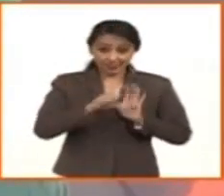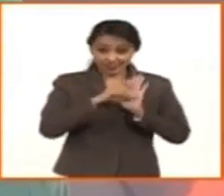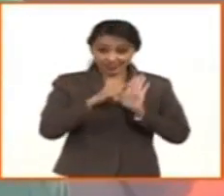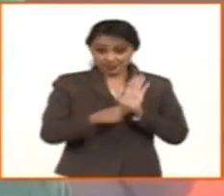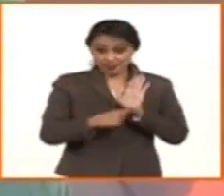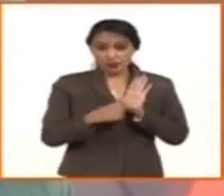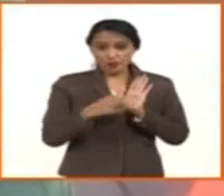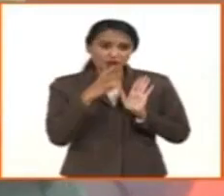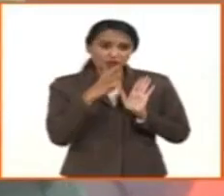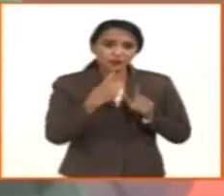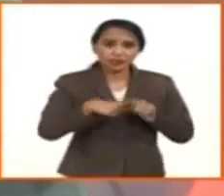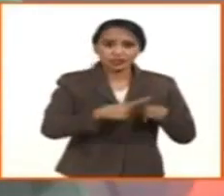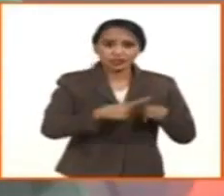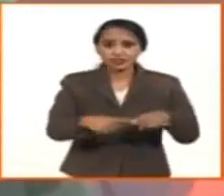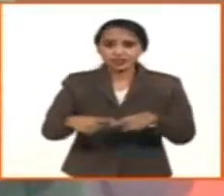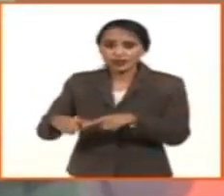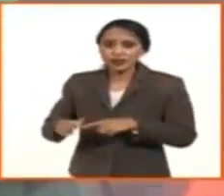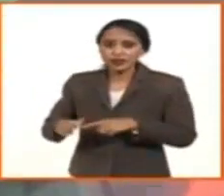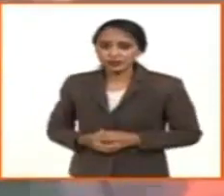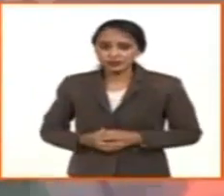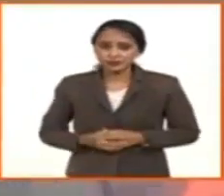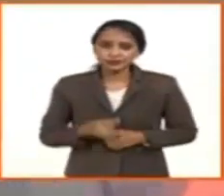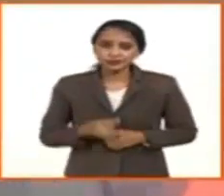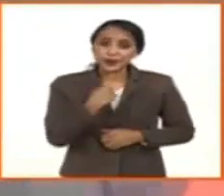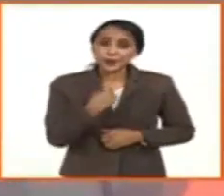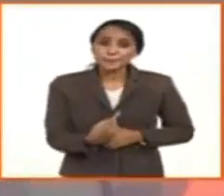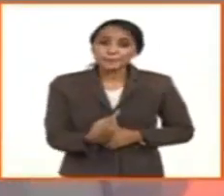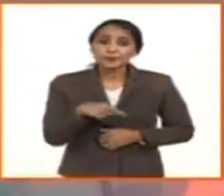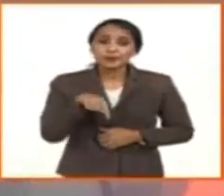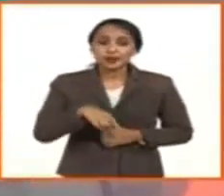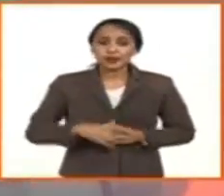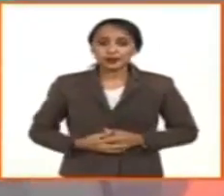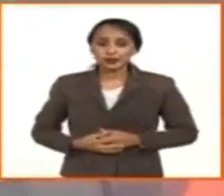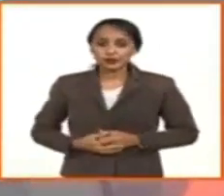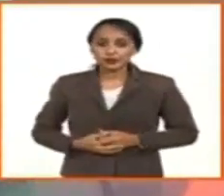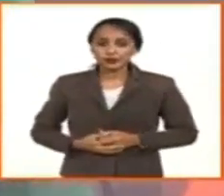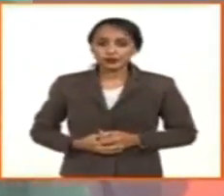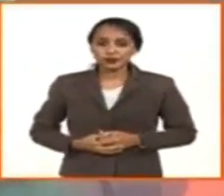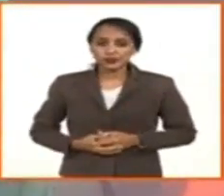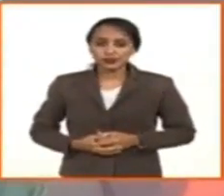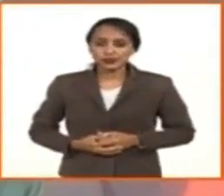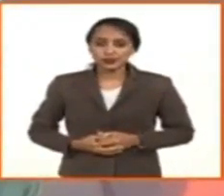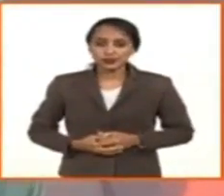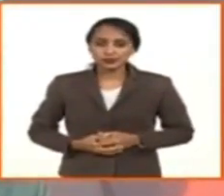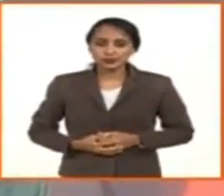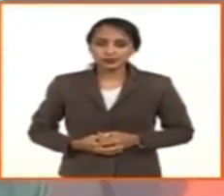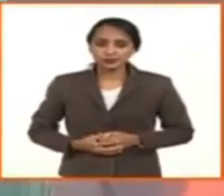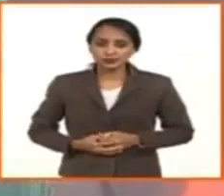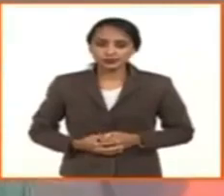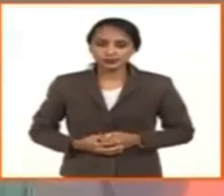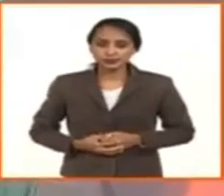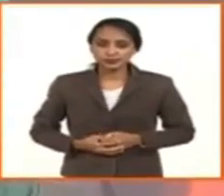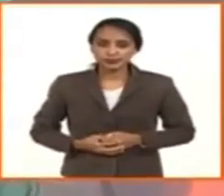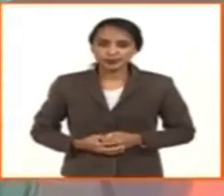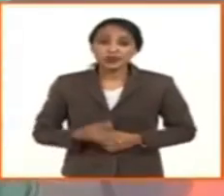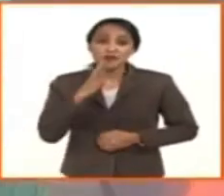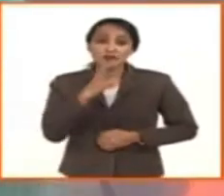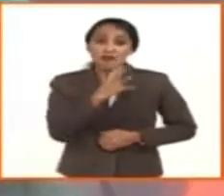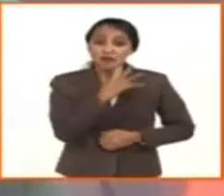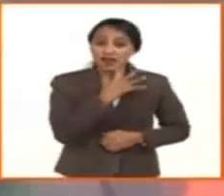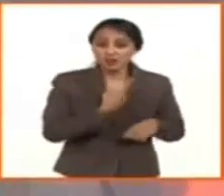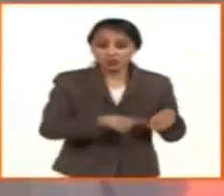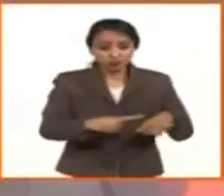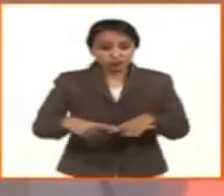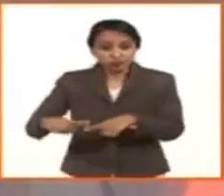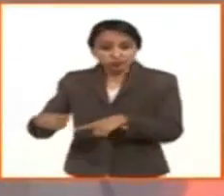quien crean estas plataformas virtuales como twitter facebook etcétera pues